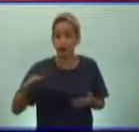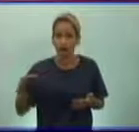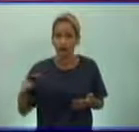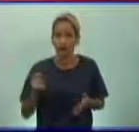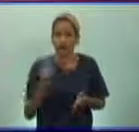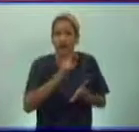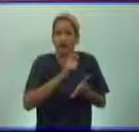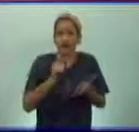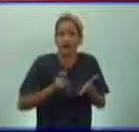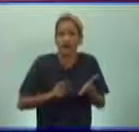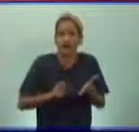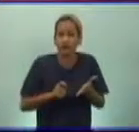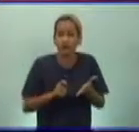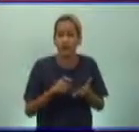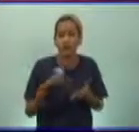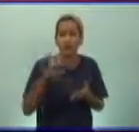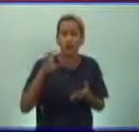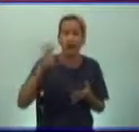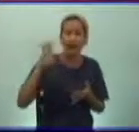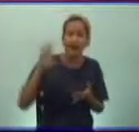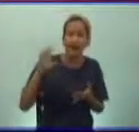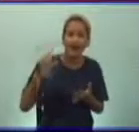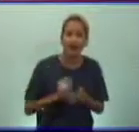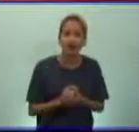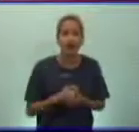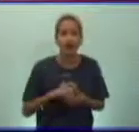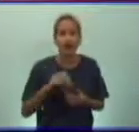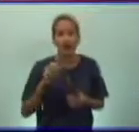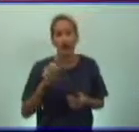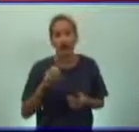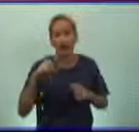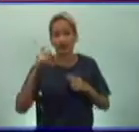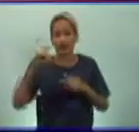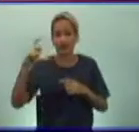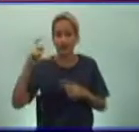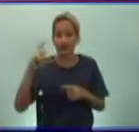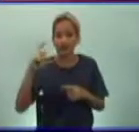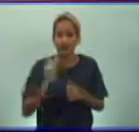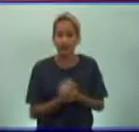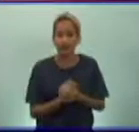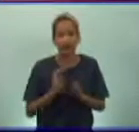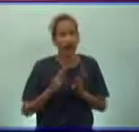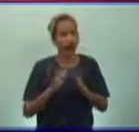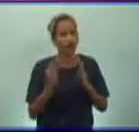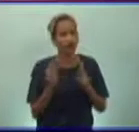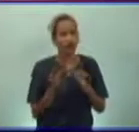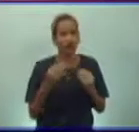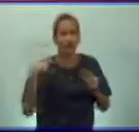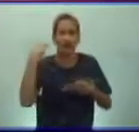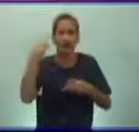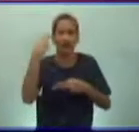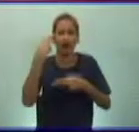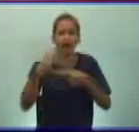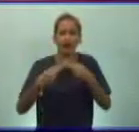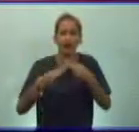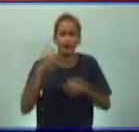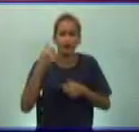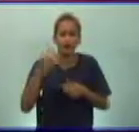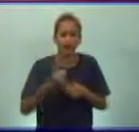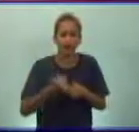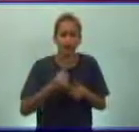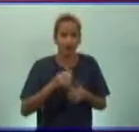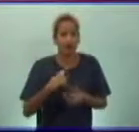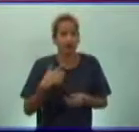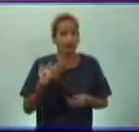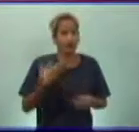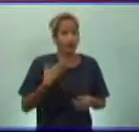escriban una E de excelente, así de grande, a todos los que no hayan cometido ningún error, que yo